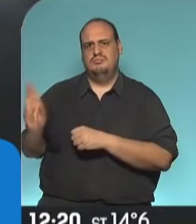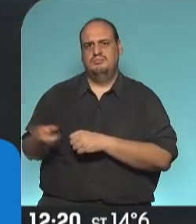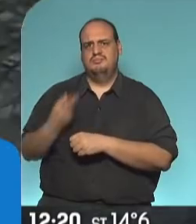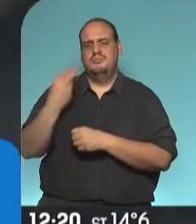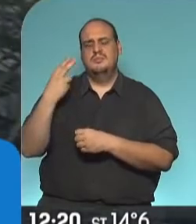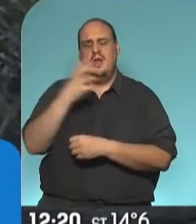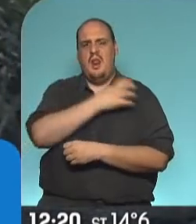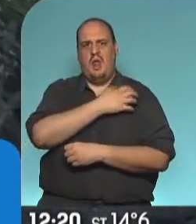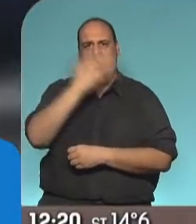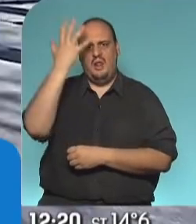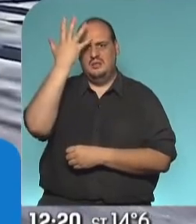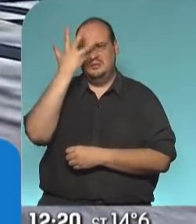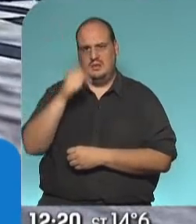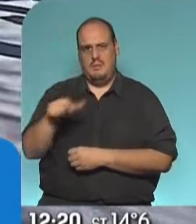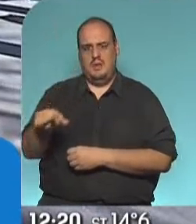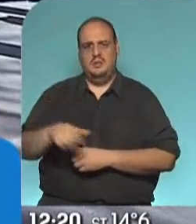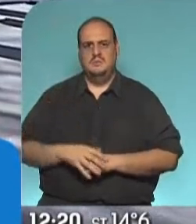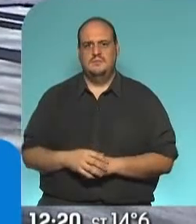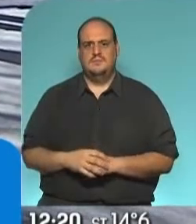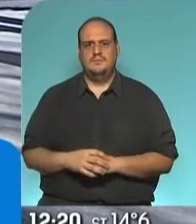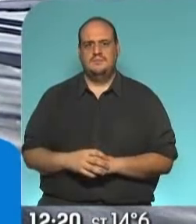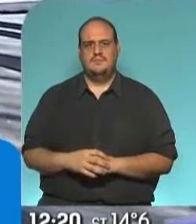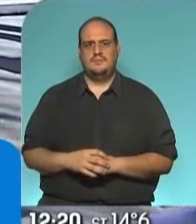inmortalidad del general don José de San Martín.